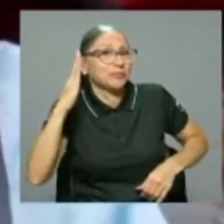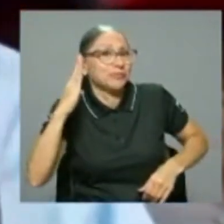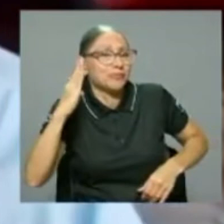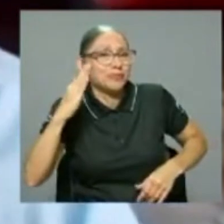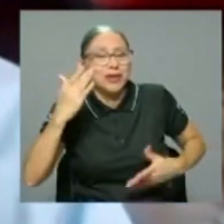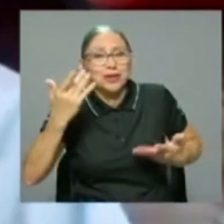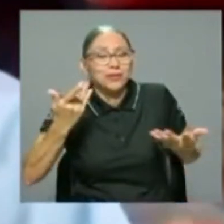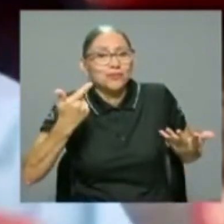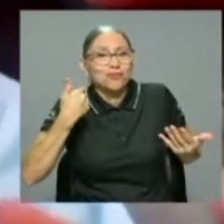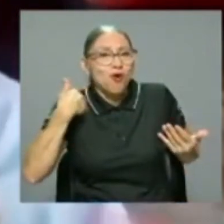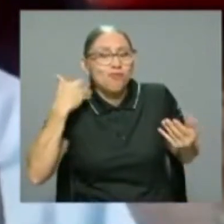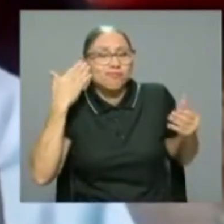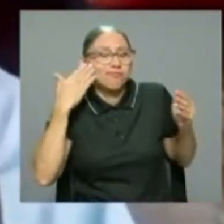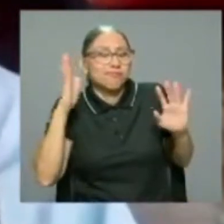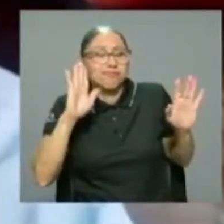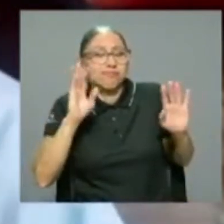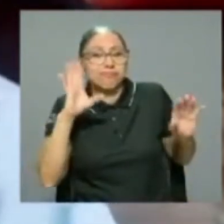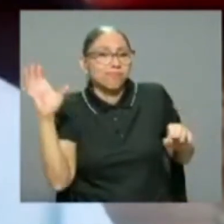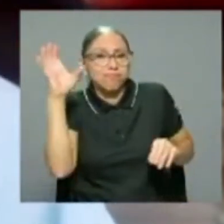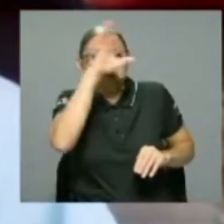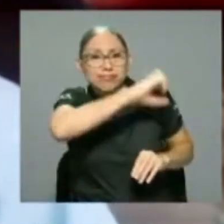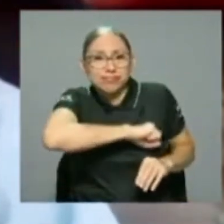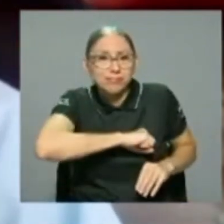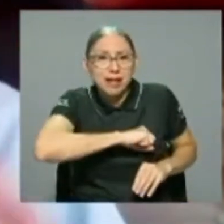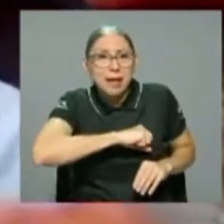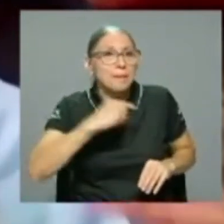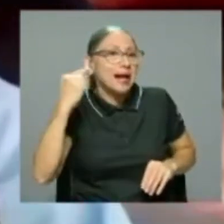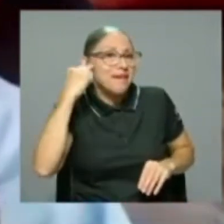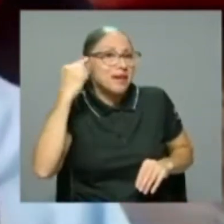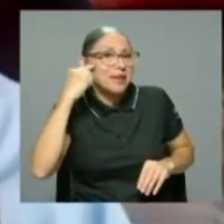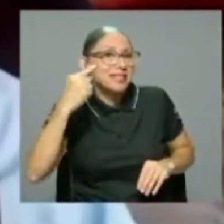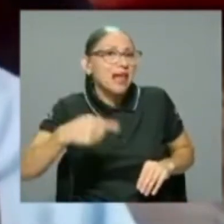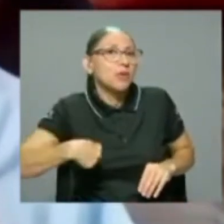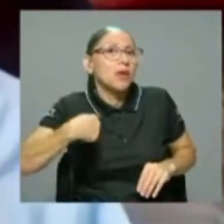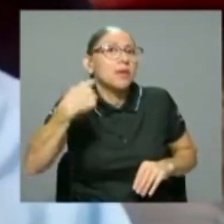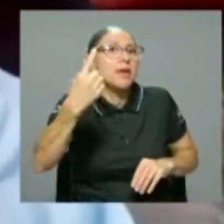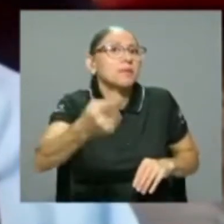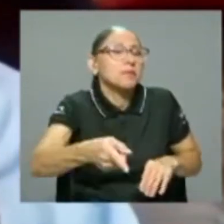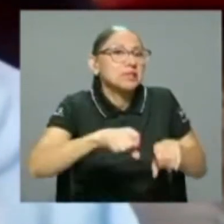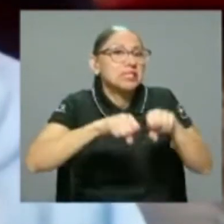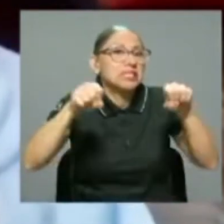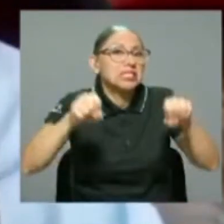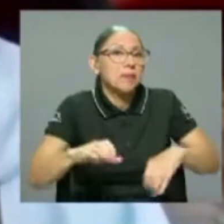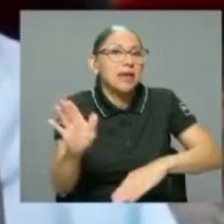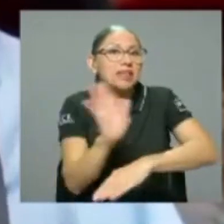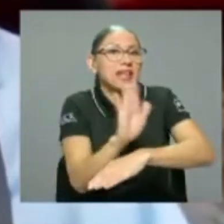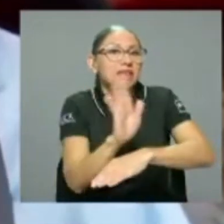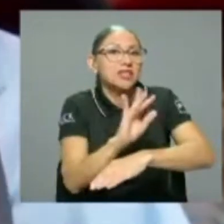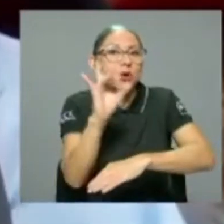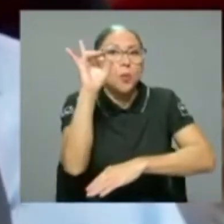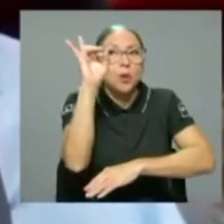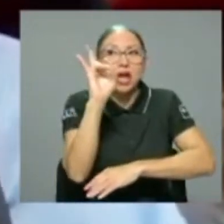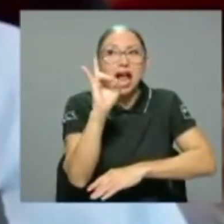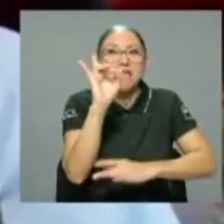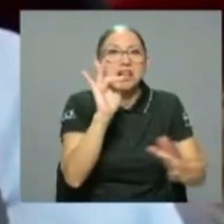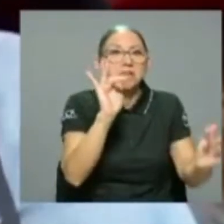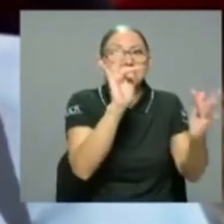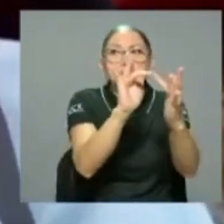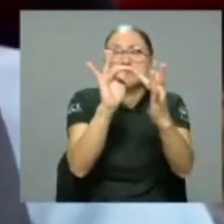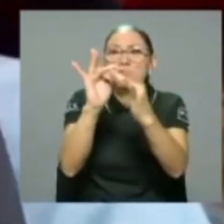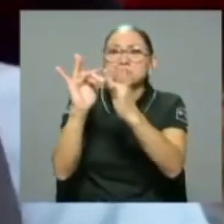pensado que iba a haber el sistema de televisión por cable y todo eso. Eso, mi